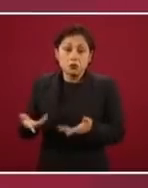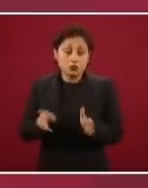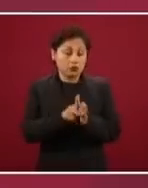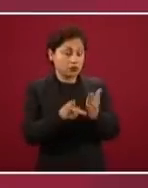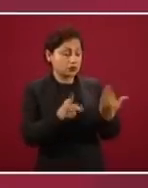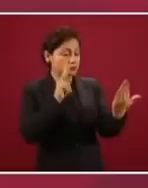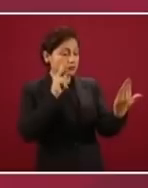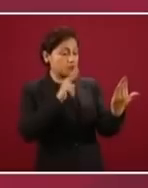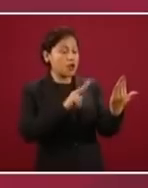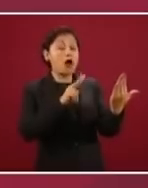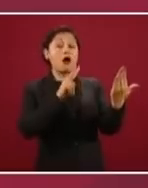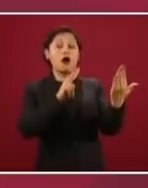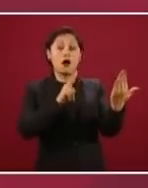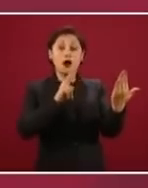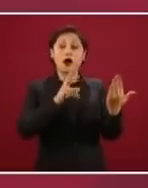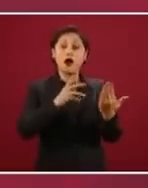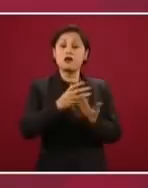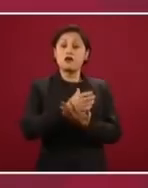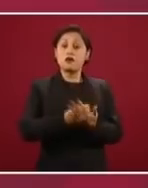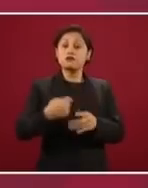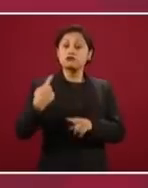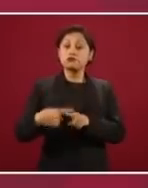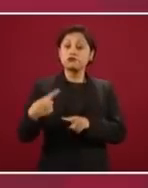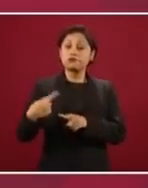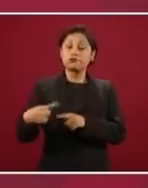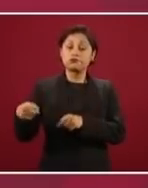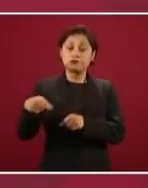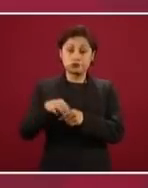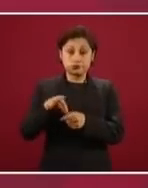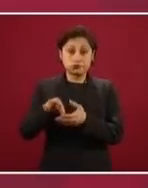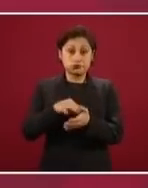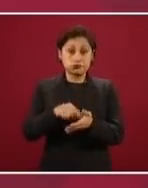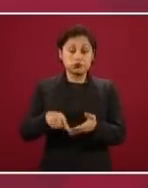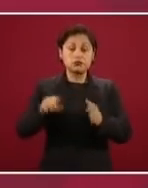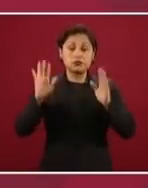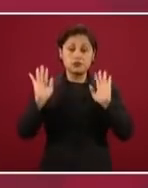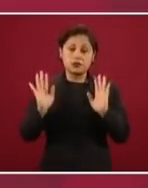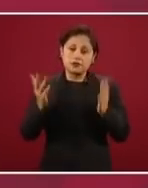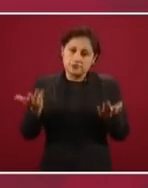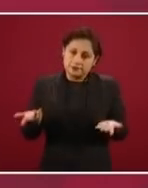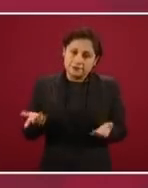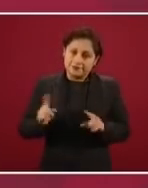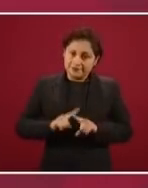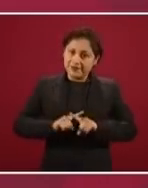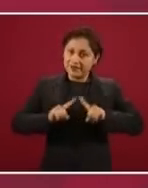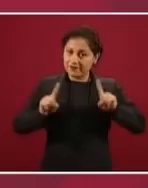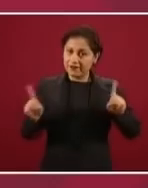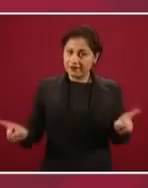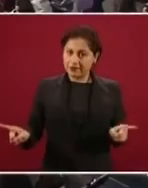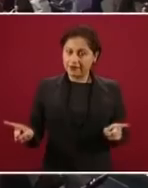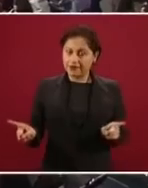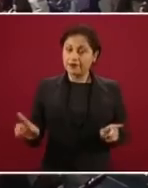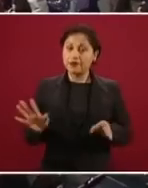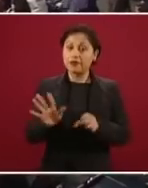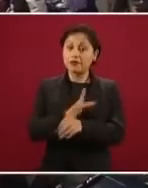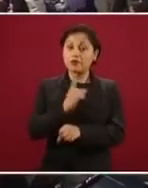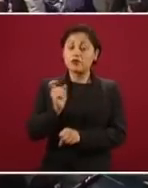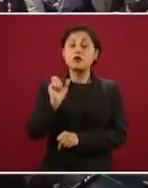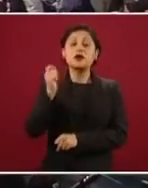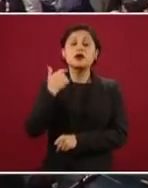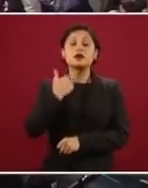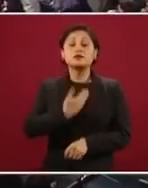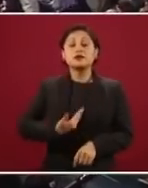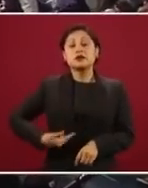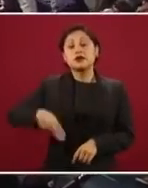era totalmente distinto porque en s periodo hubo